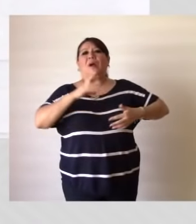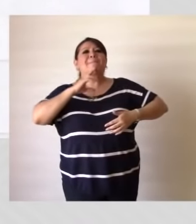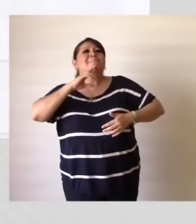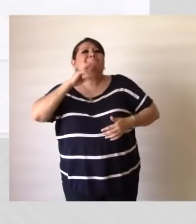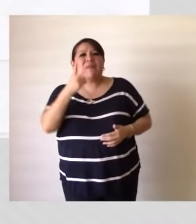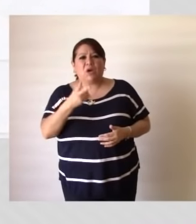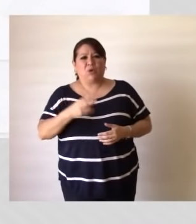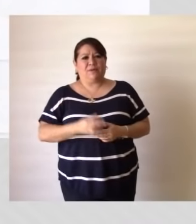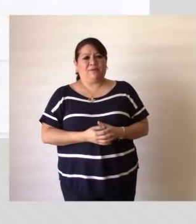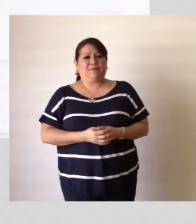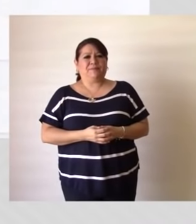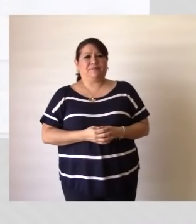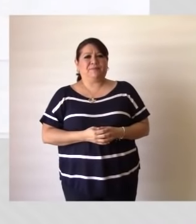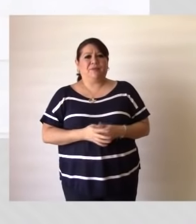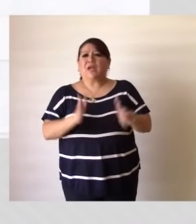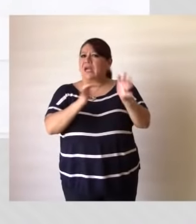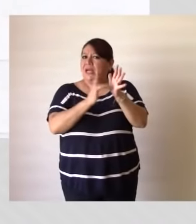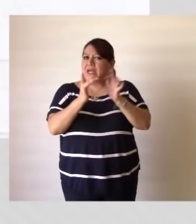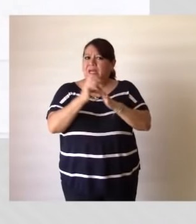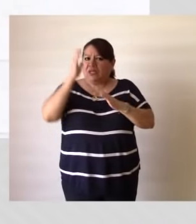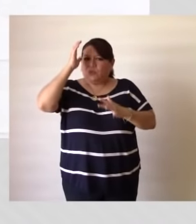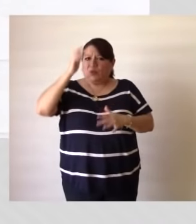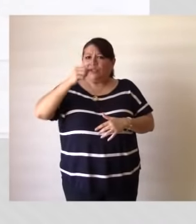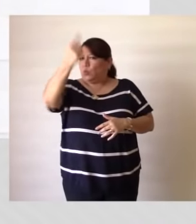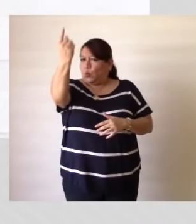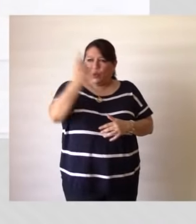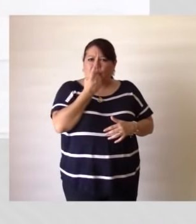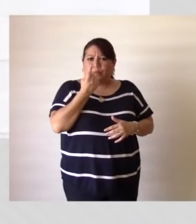siempre nos habló de qué